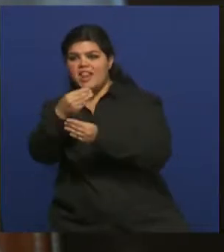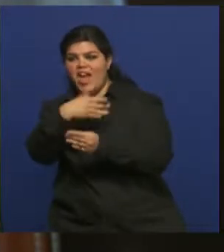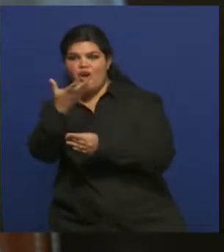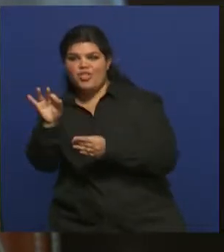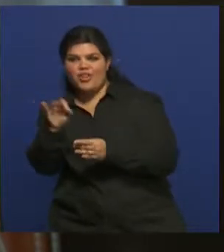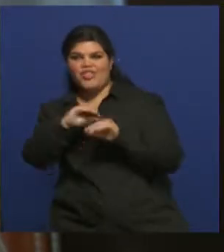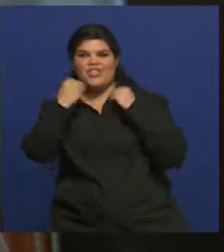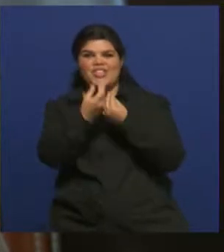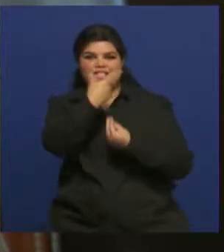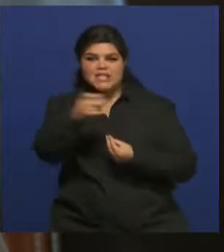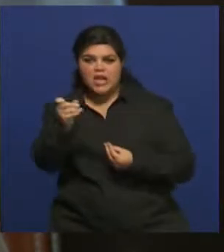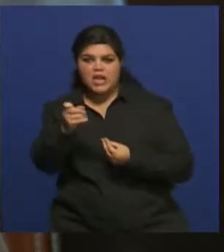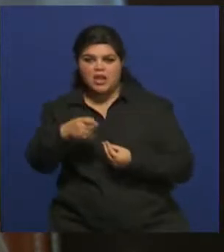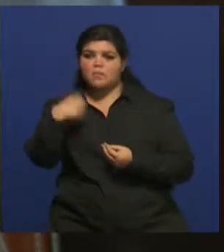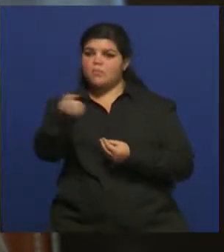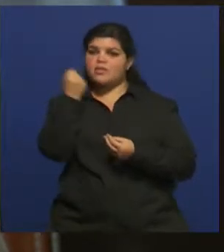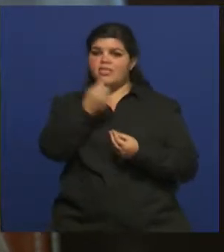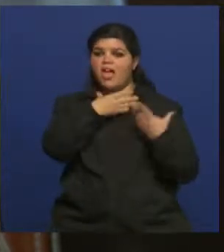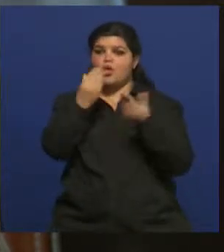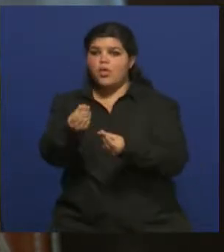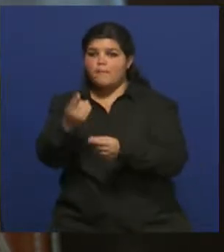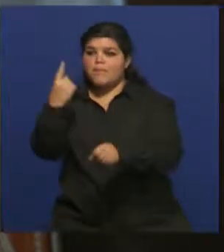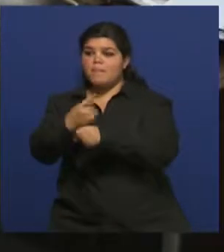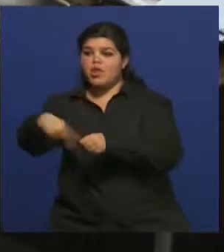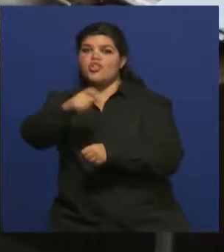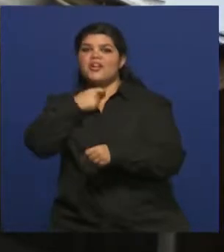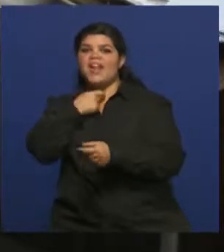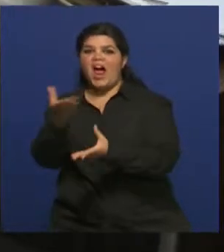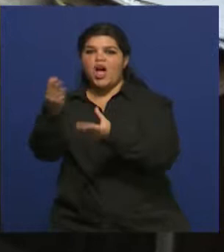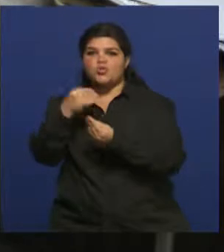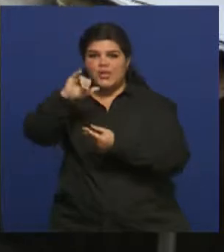puede ayudar a quien no quiere ser ayudado, y esto es claro.